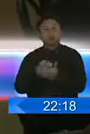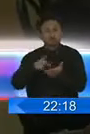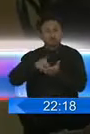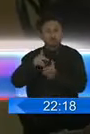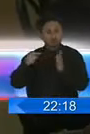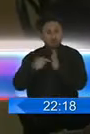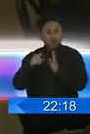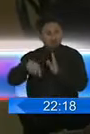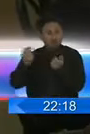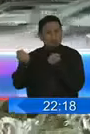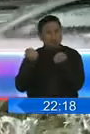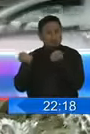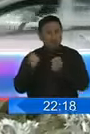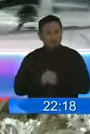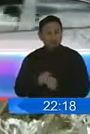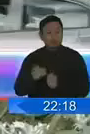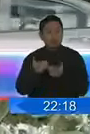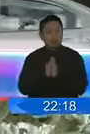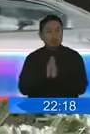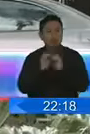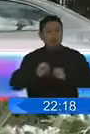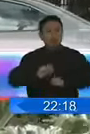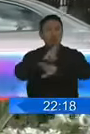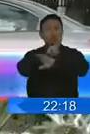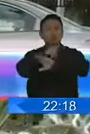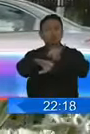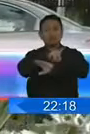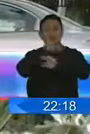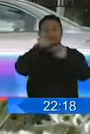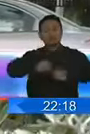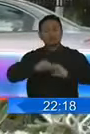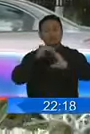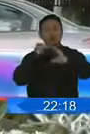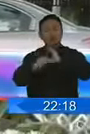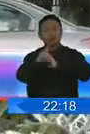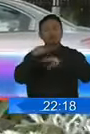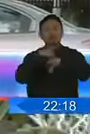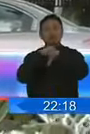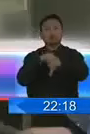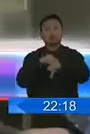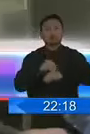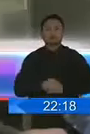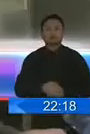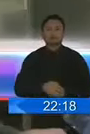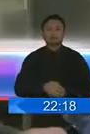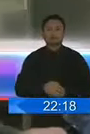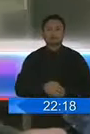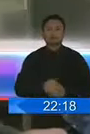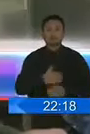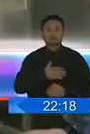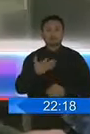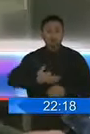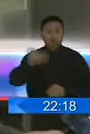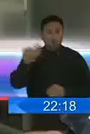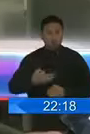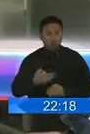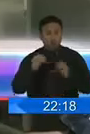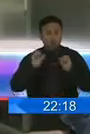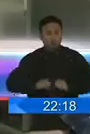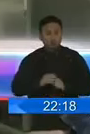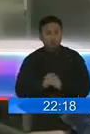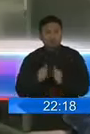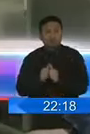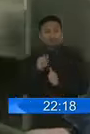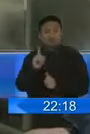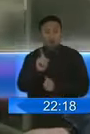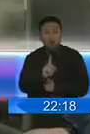y su Regulación y Control solicitó que la superintendencia envíe por escrito el sustento de lo que plantearon. Yo estoy convencido de que recibiendo cada uno de